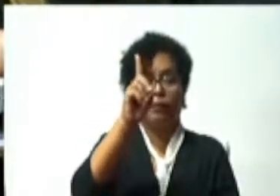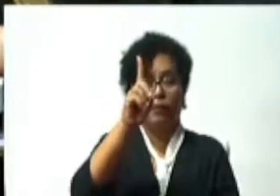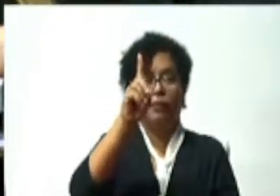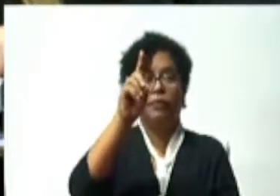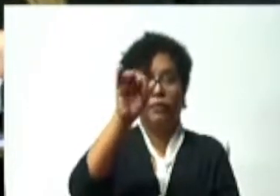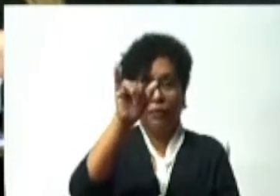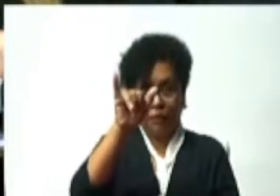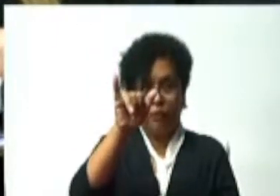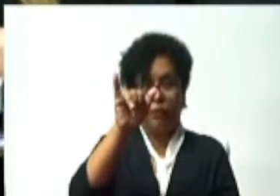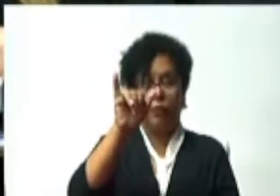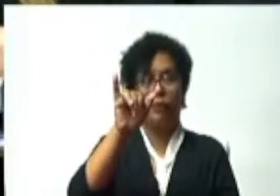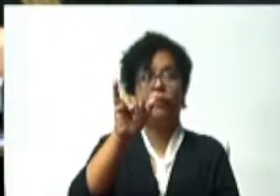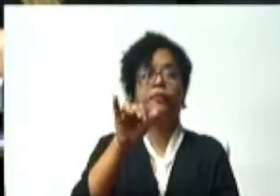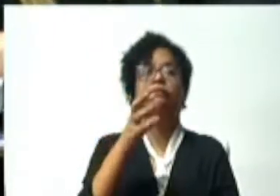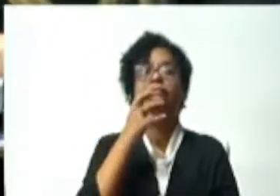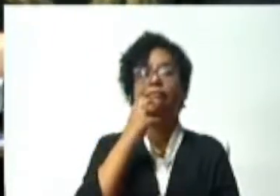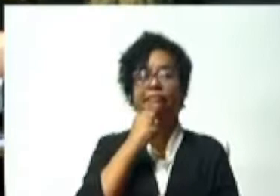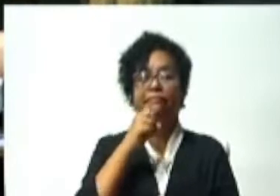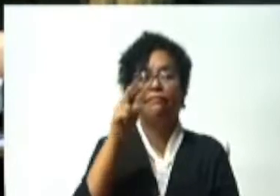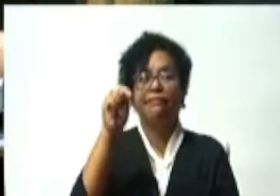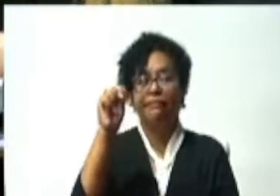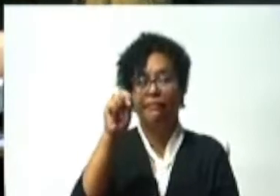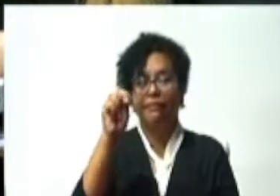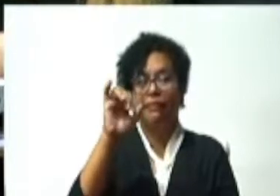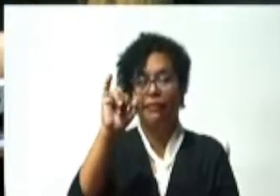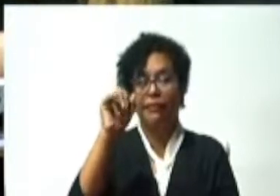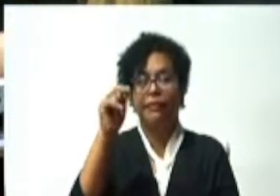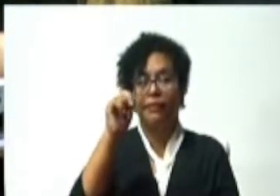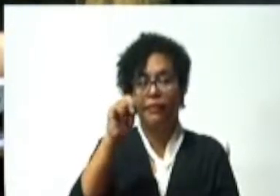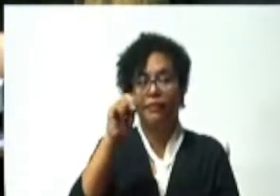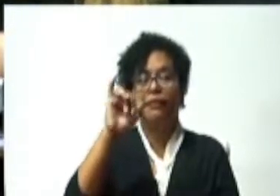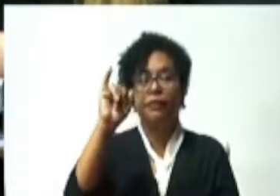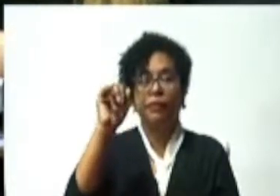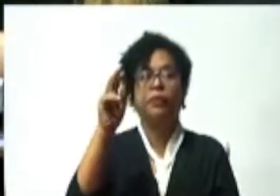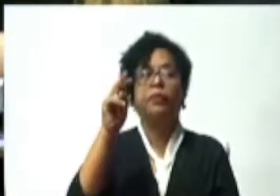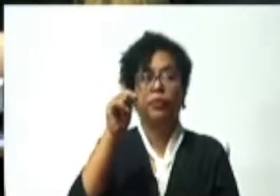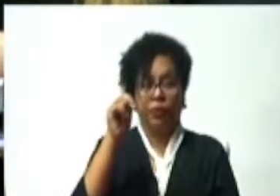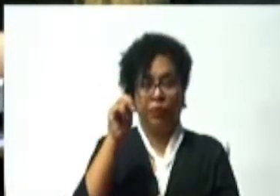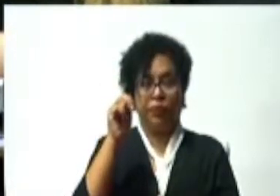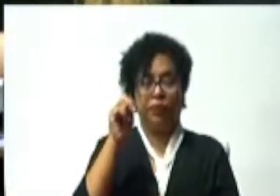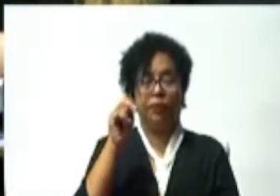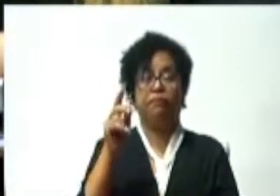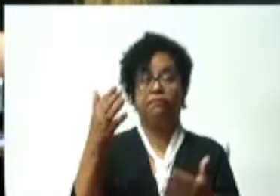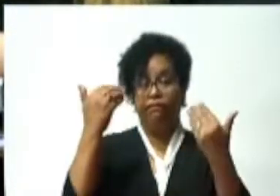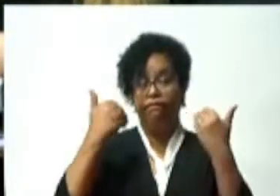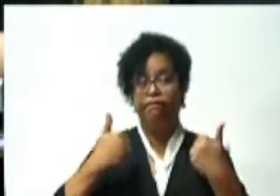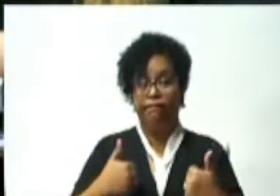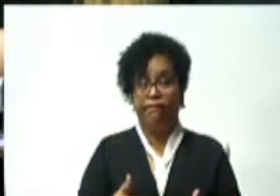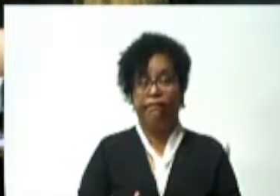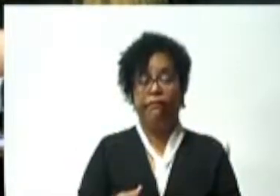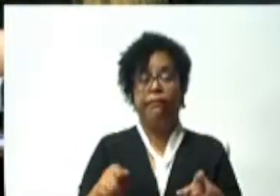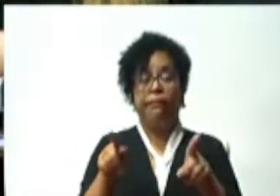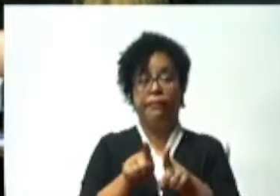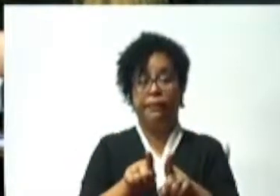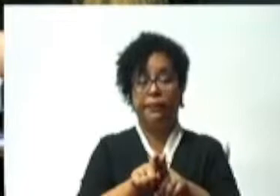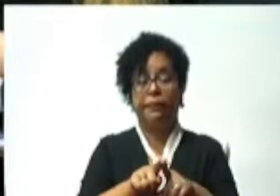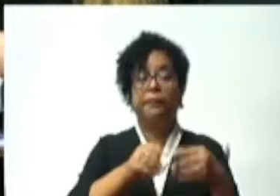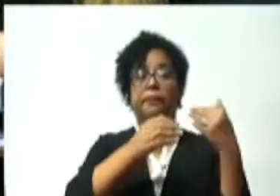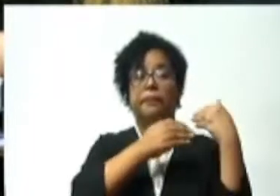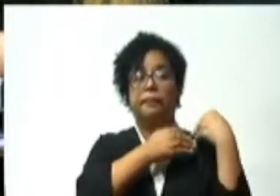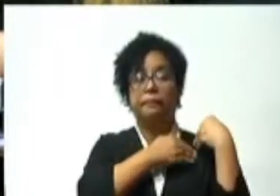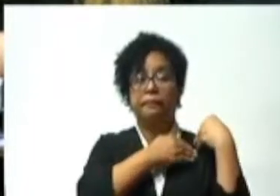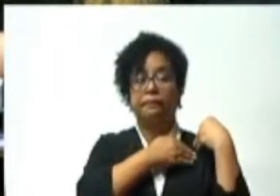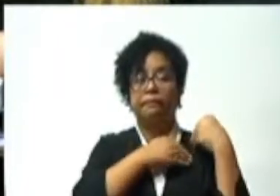cariñosamente Ñiñín, y quien les habla, y la encargada del Departamento de Comisiones, la licenciada